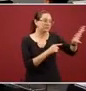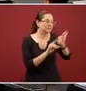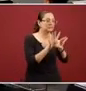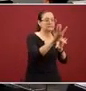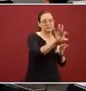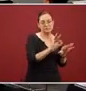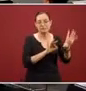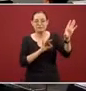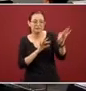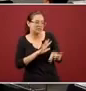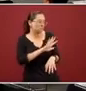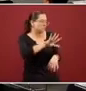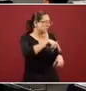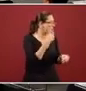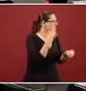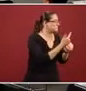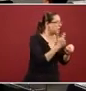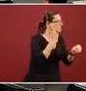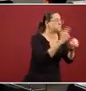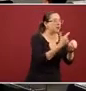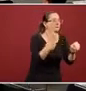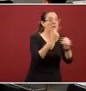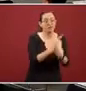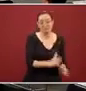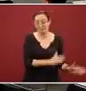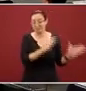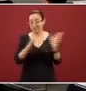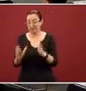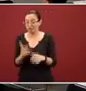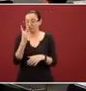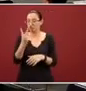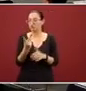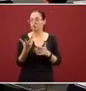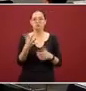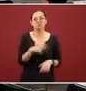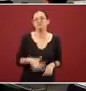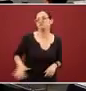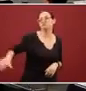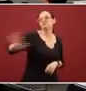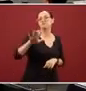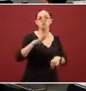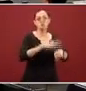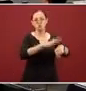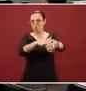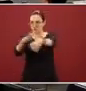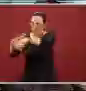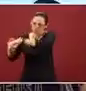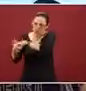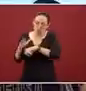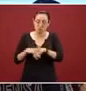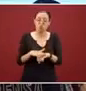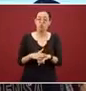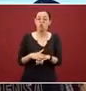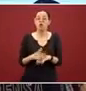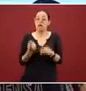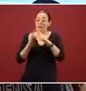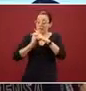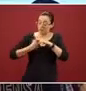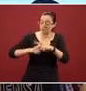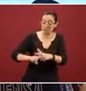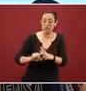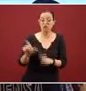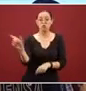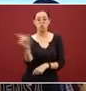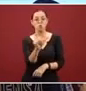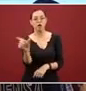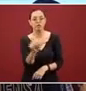detener cada cadena de transmisión. Ahora, el momento crítico de cuándo deben instrumentarse estas medidas ha sido